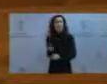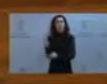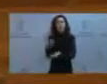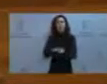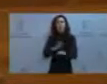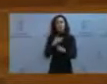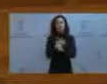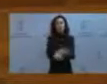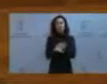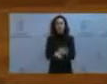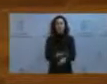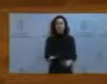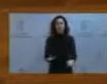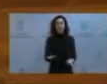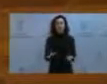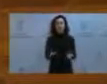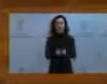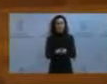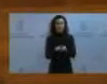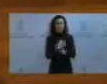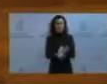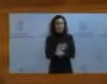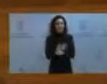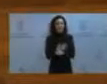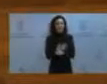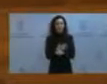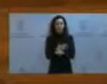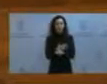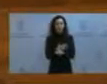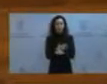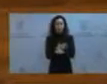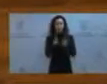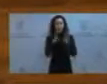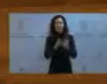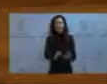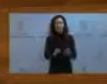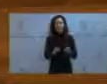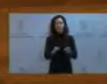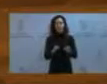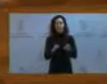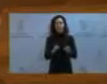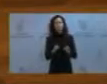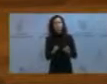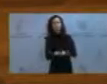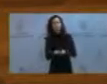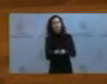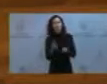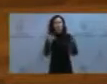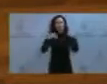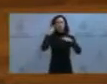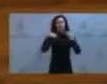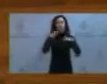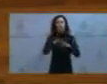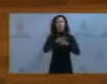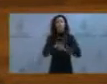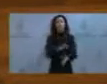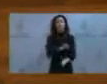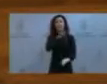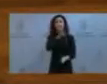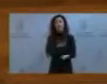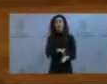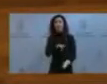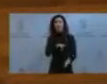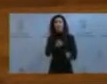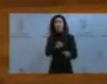jugar el juego más en el medio campo y de tirar balones fuera, echarlos, y si salen fuera del campo mejor, porque